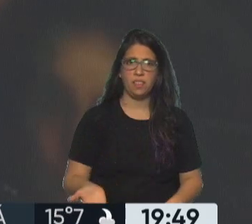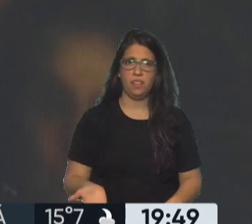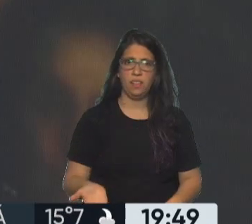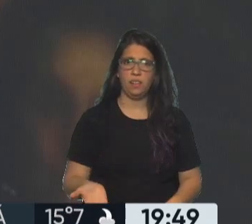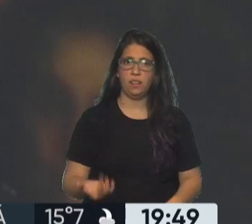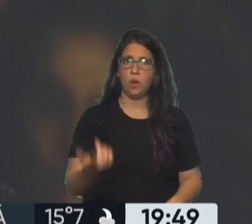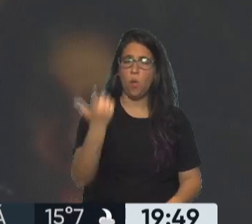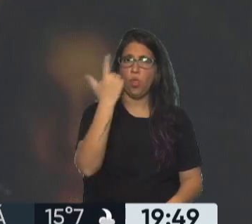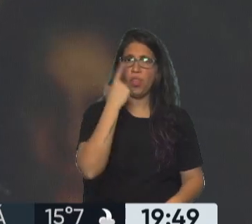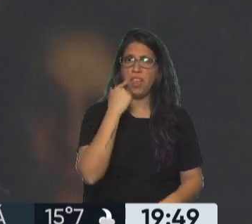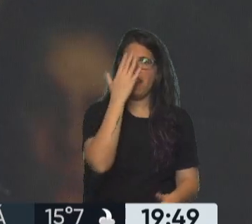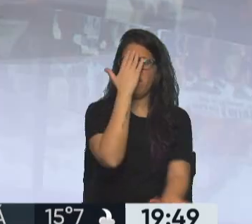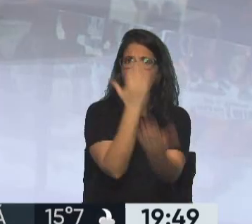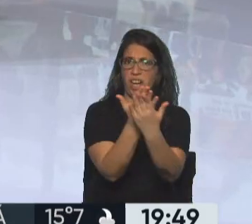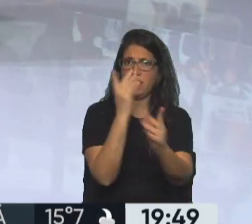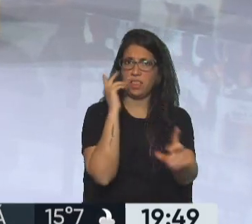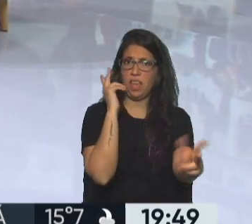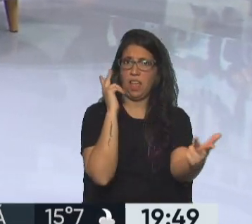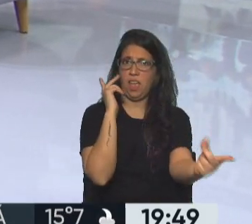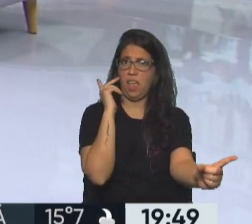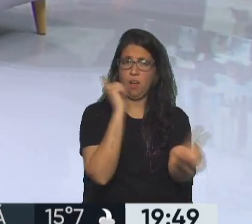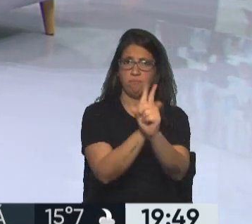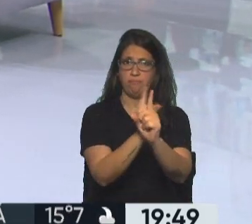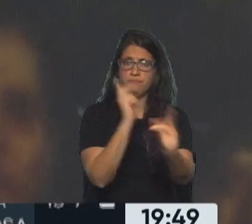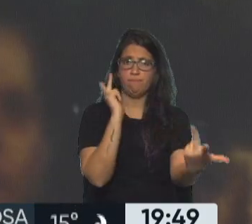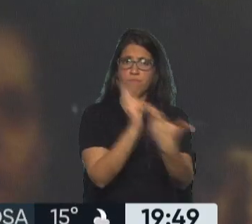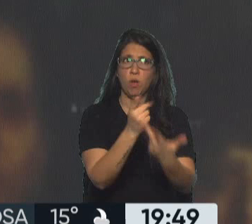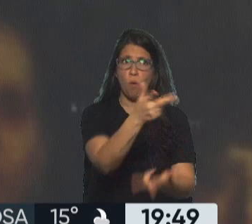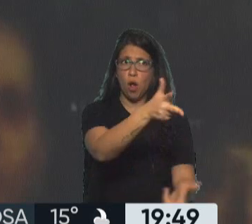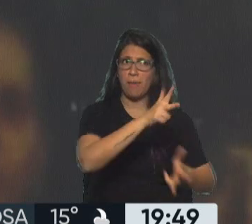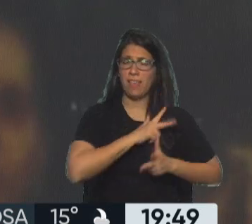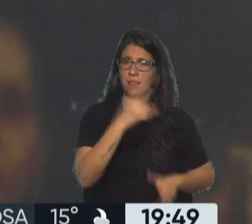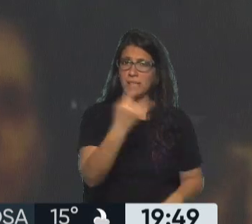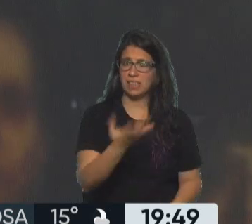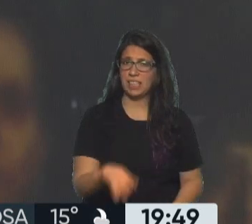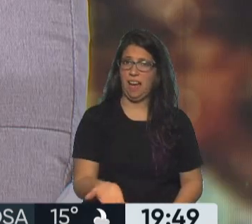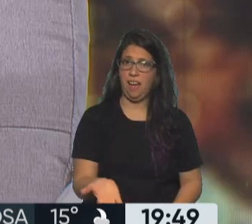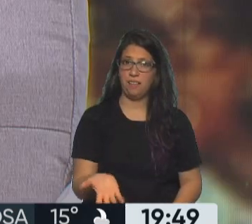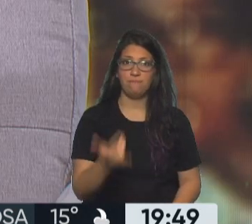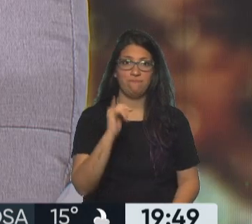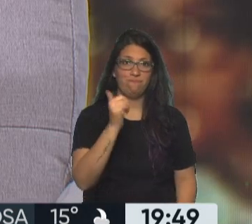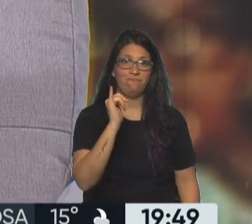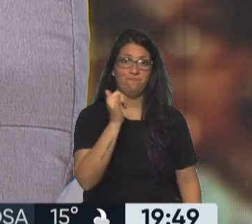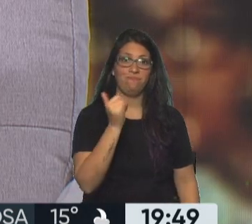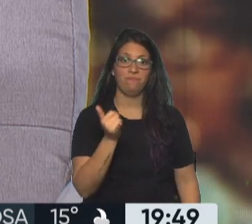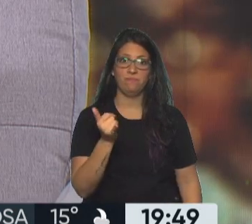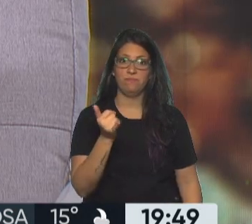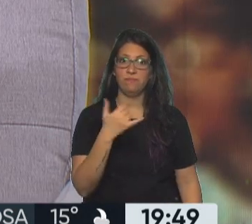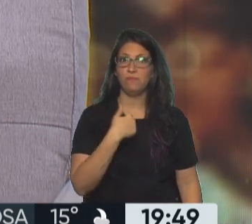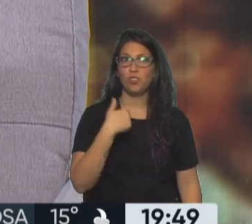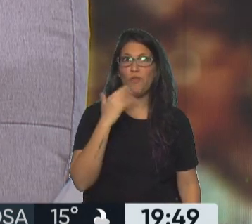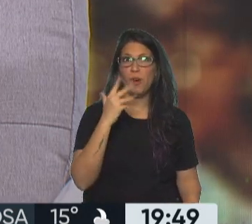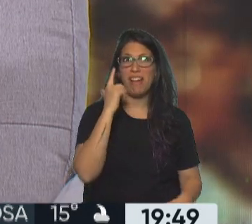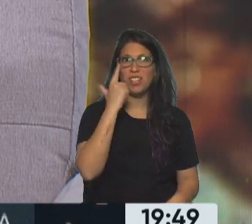día hubo un frente a frente. Y vos le dijiste, todo lo que me dijiste es mentira. Sí, que incluso fue muy ingenuo